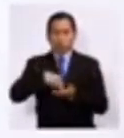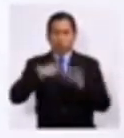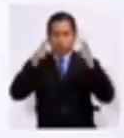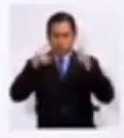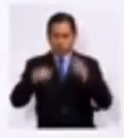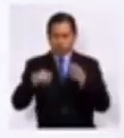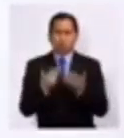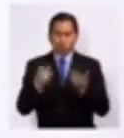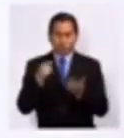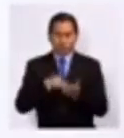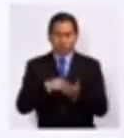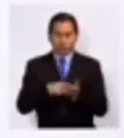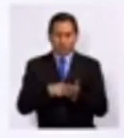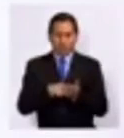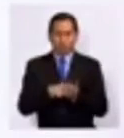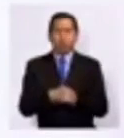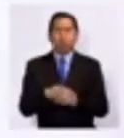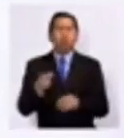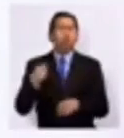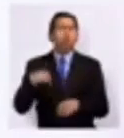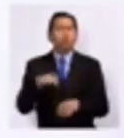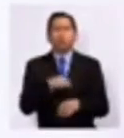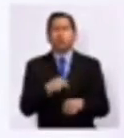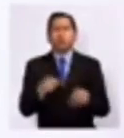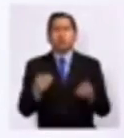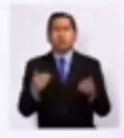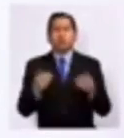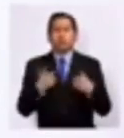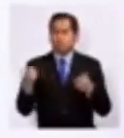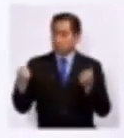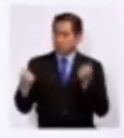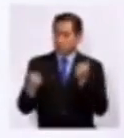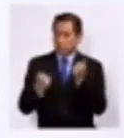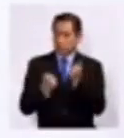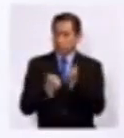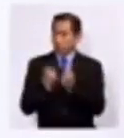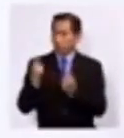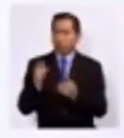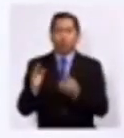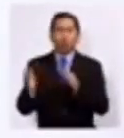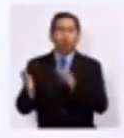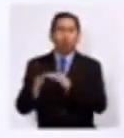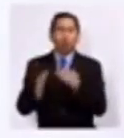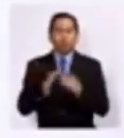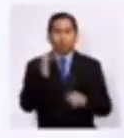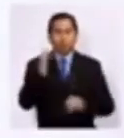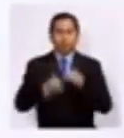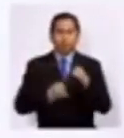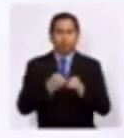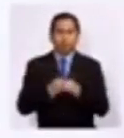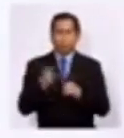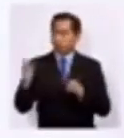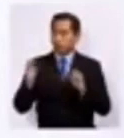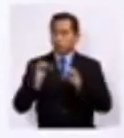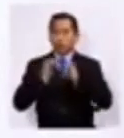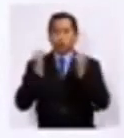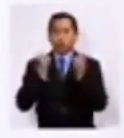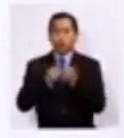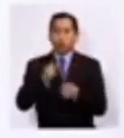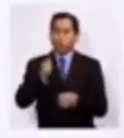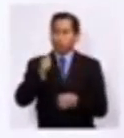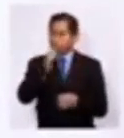refrigeradas estamos recibiendo el apoyo de la comunidad internacional de organismos privados